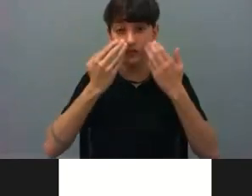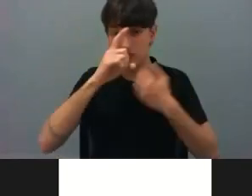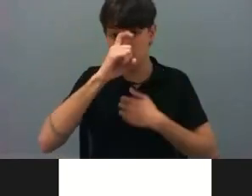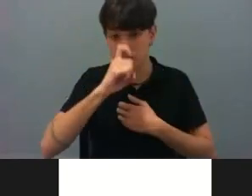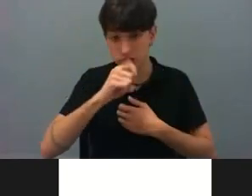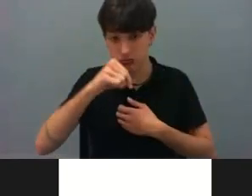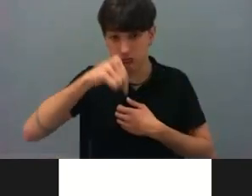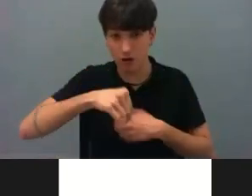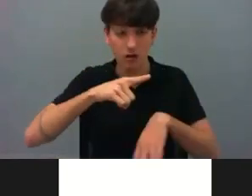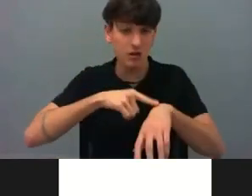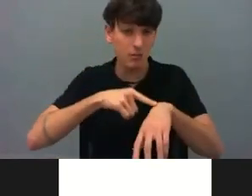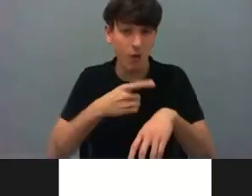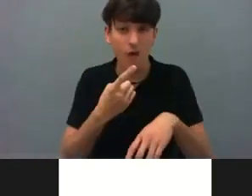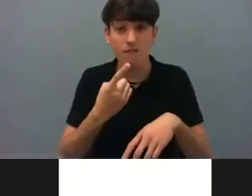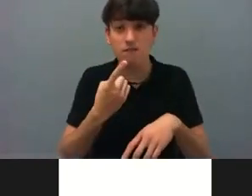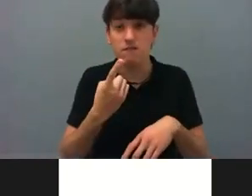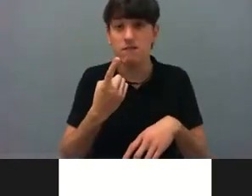ante la falta de horas, del tiempo,